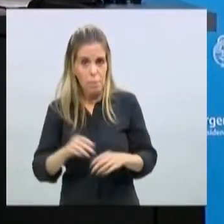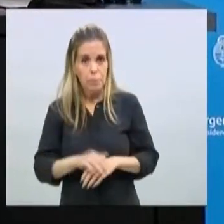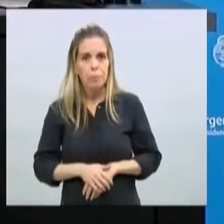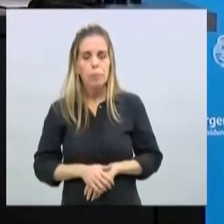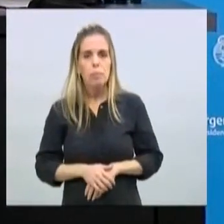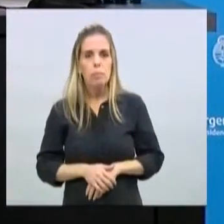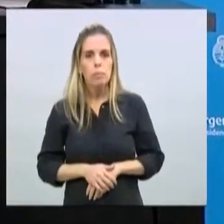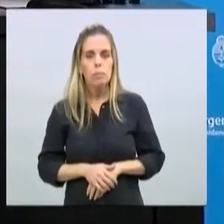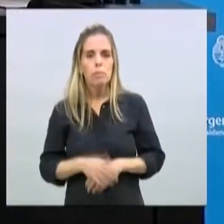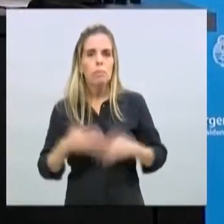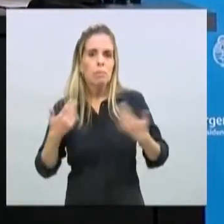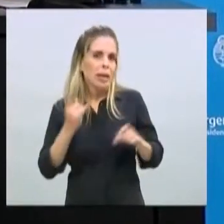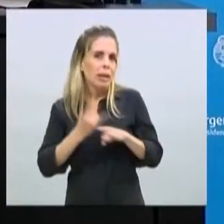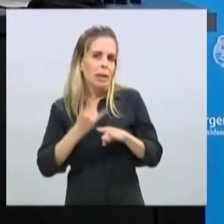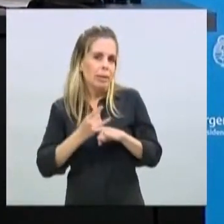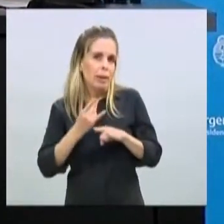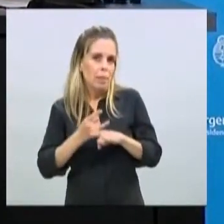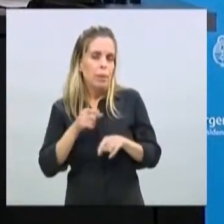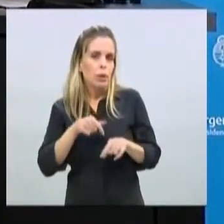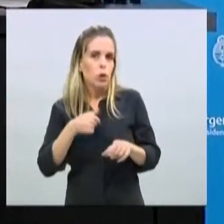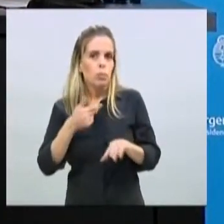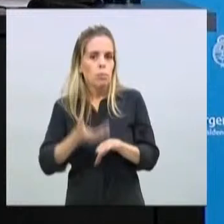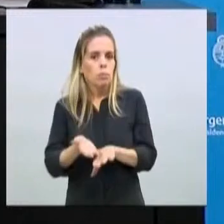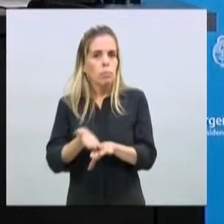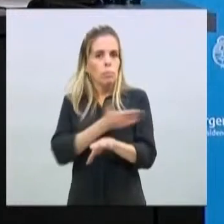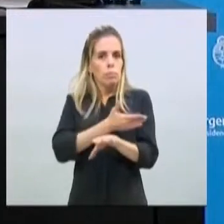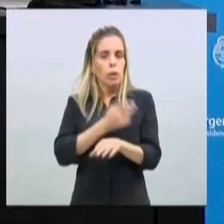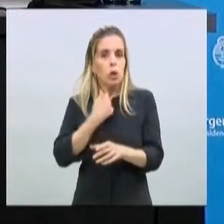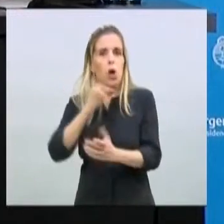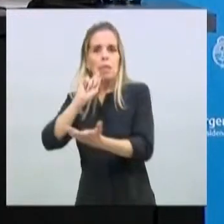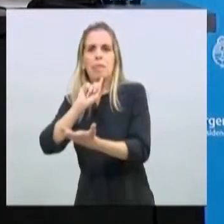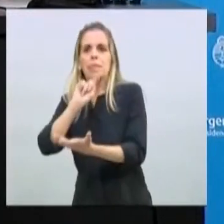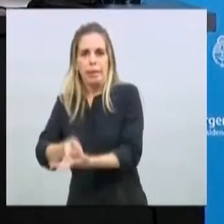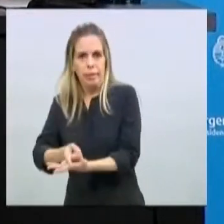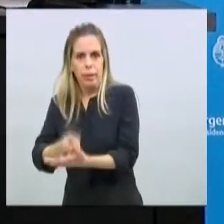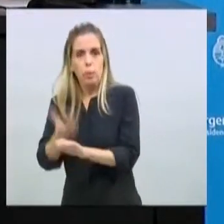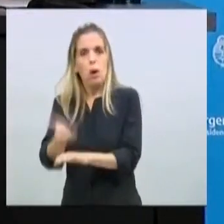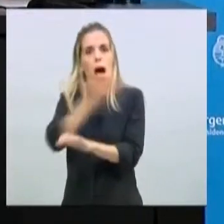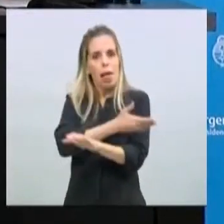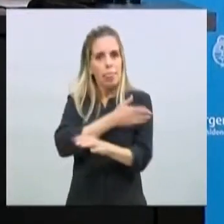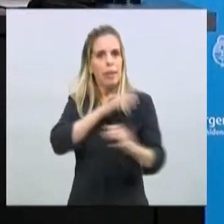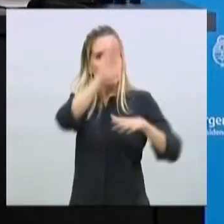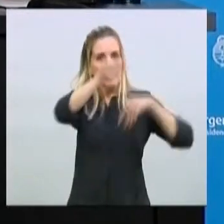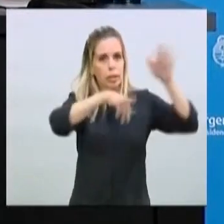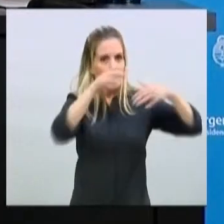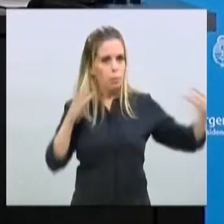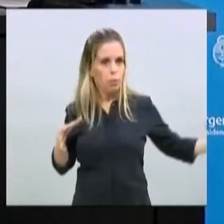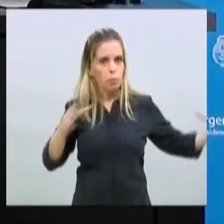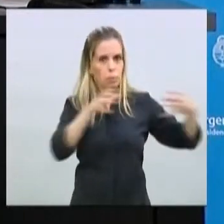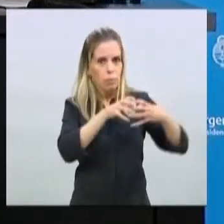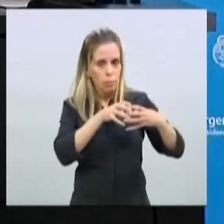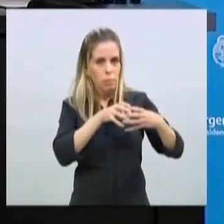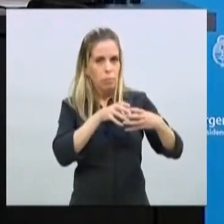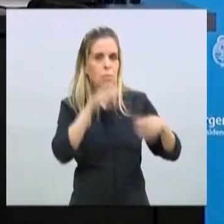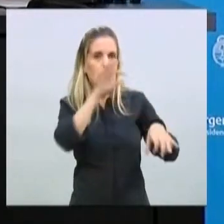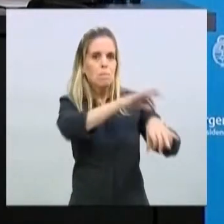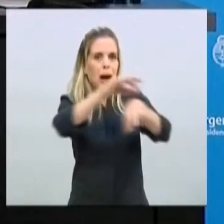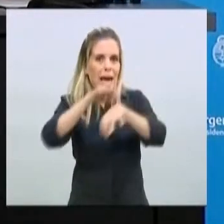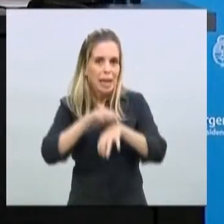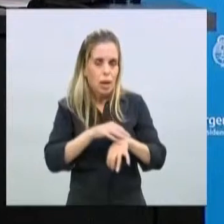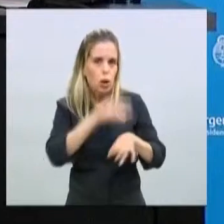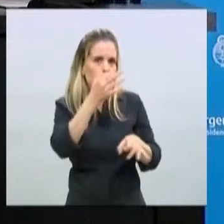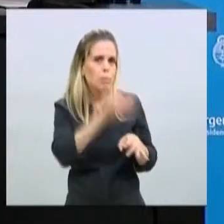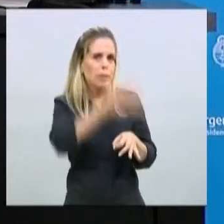Como siempre hago, antes de tomar esta decisión, consulté a los epidemiólogos que hoy me acompañan, 2 de ellos, a los que les